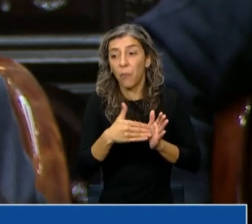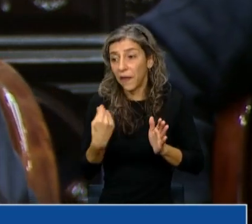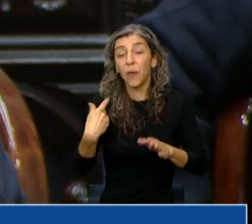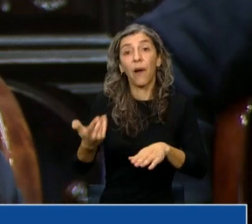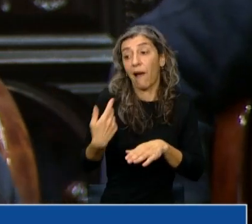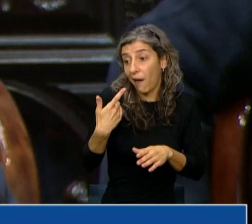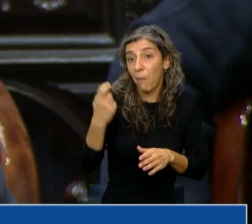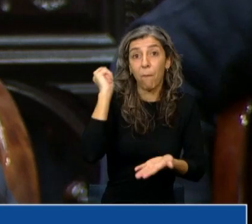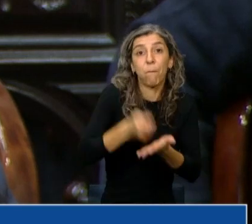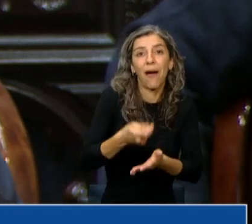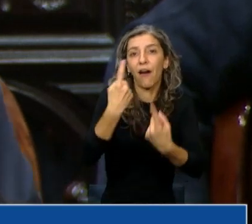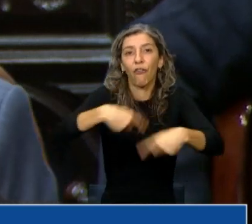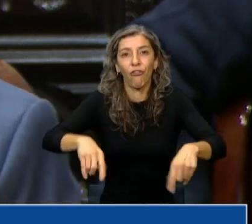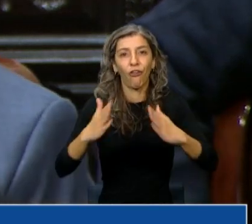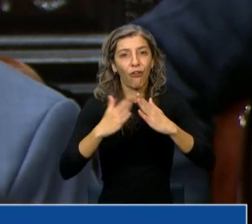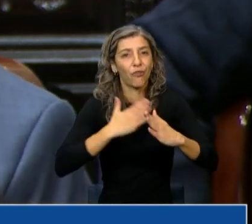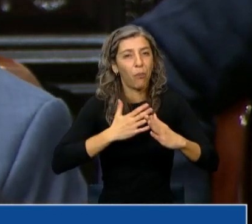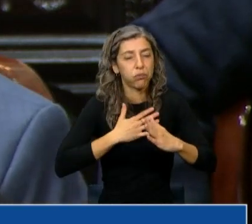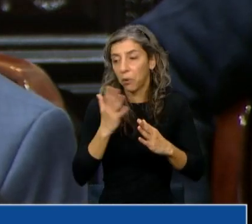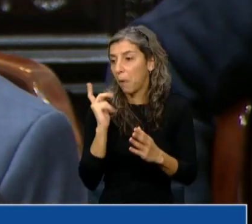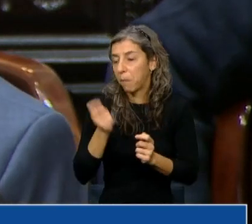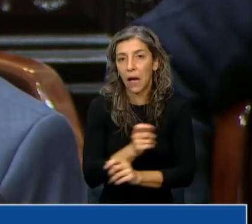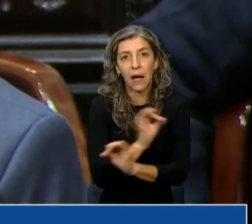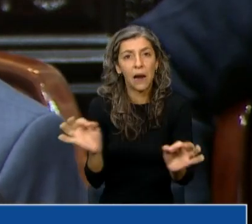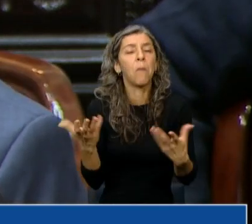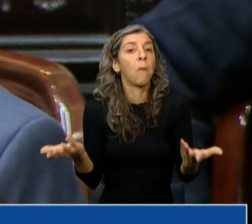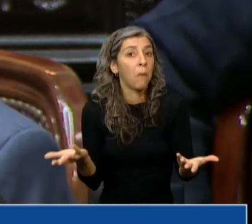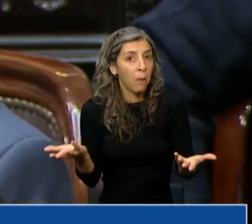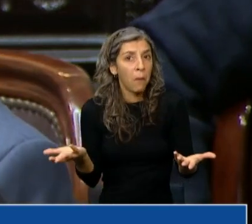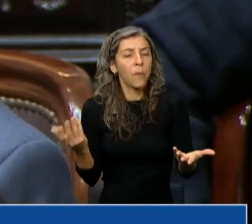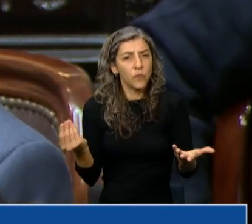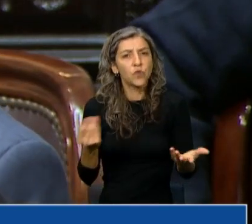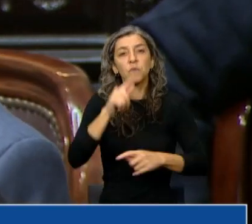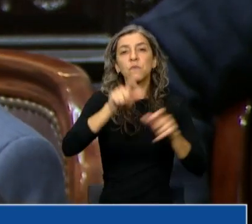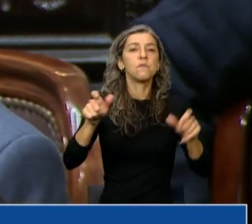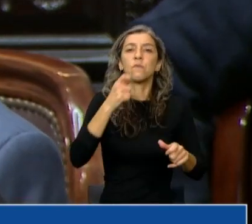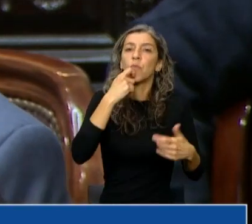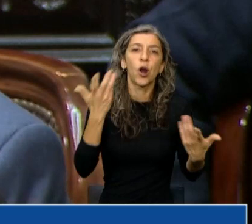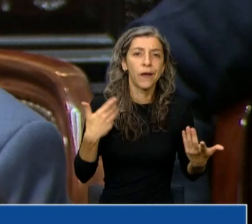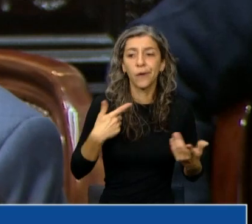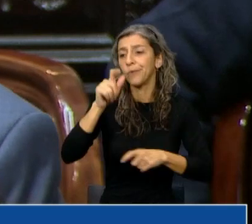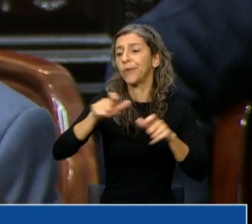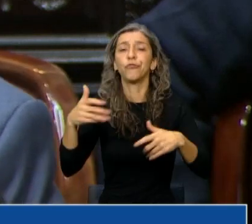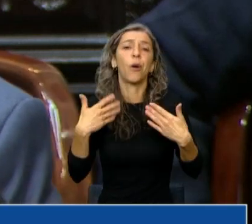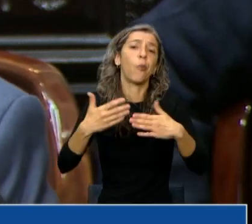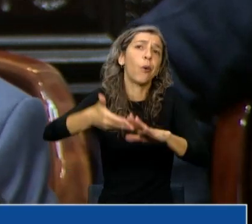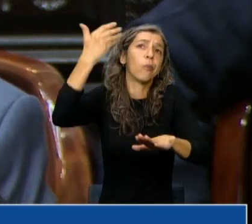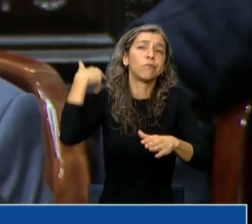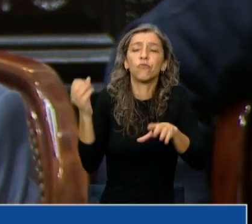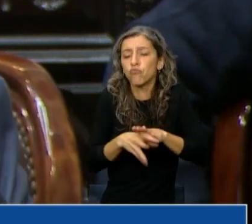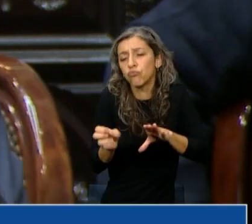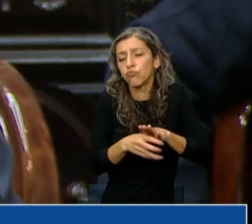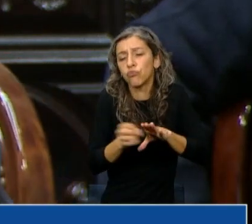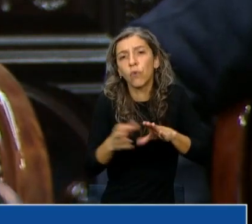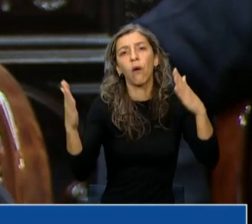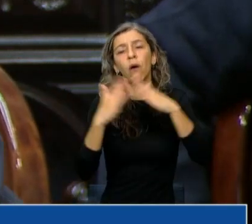bienes personales los bienes rurales. Entonces hoy cualquier ciudadano de la Argentina que con su ahorro pudo comprarse una